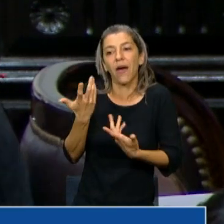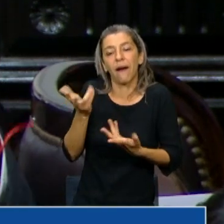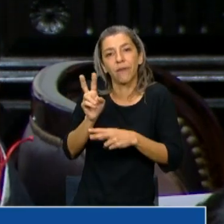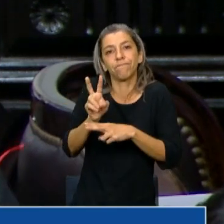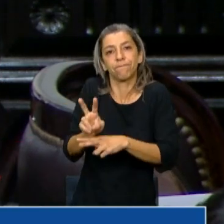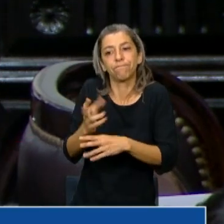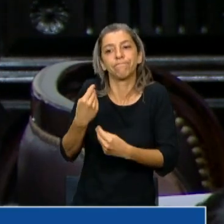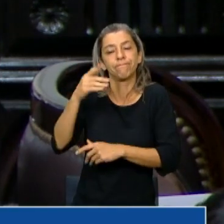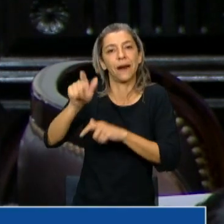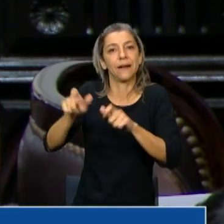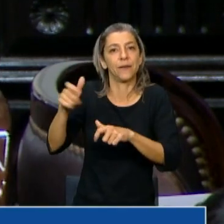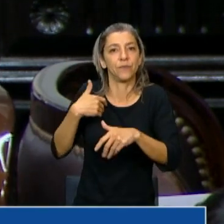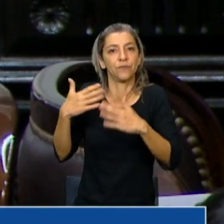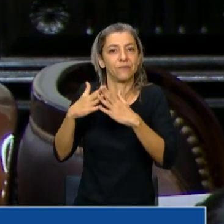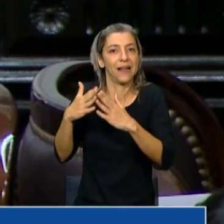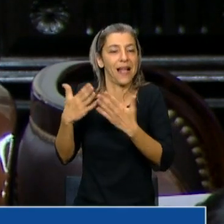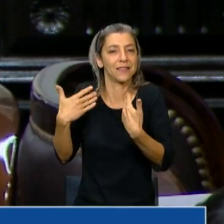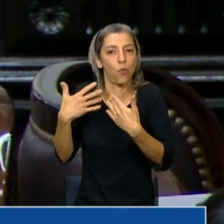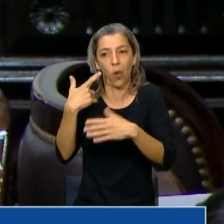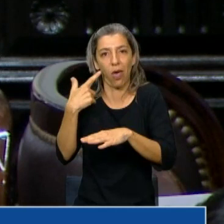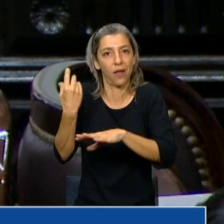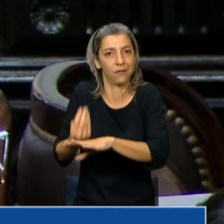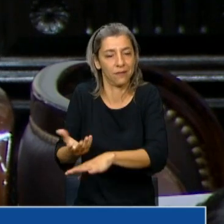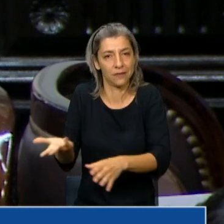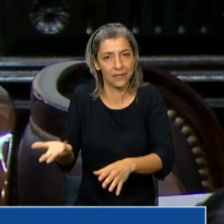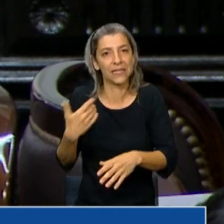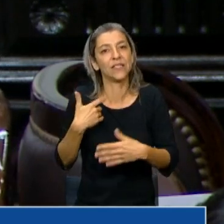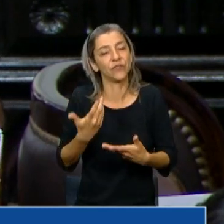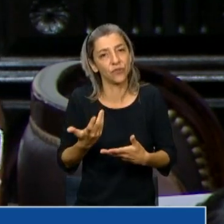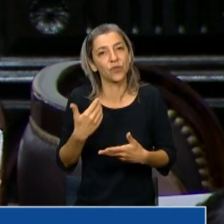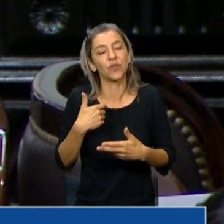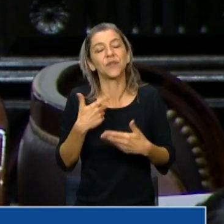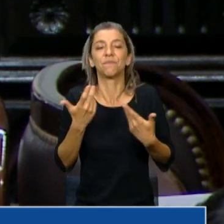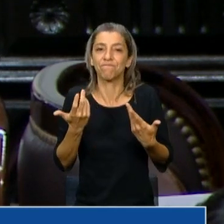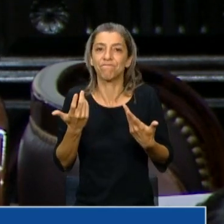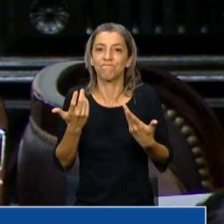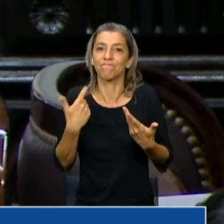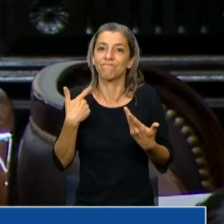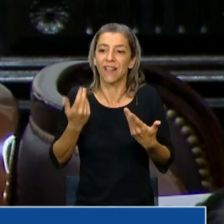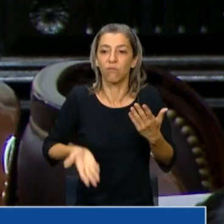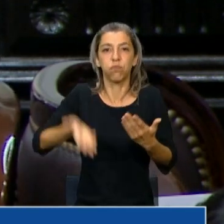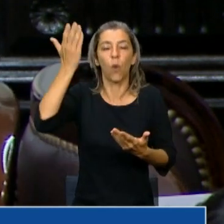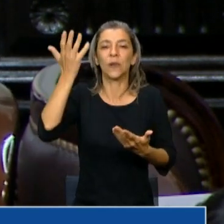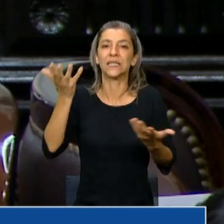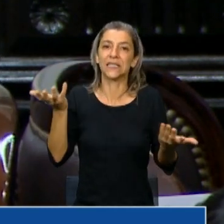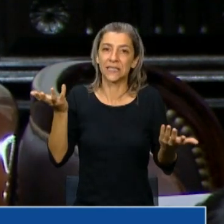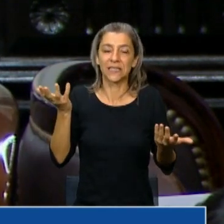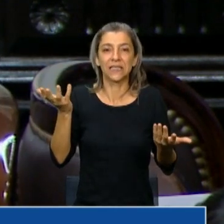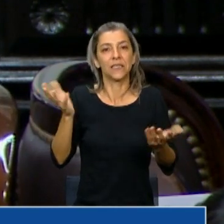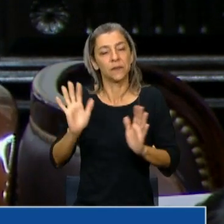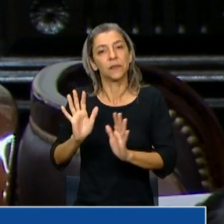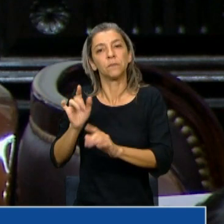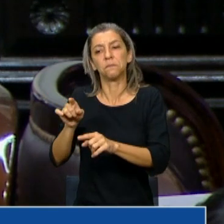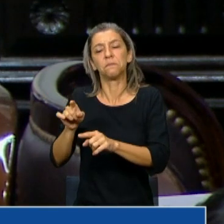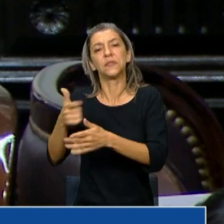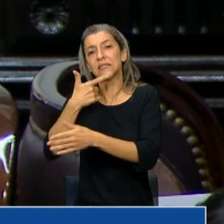no se escape el valor de los alquileres en beneficio de los inquilinos. En cambio, aquello que vino sancionado por